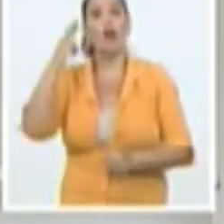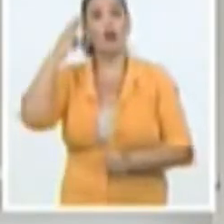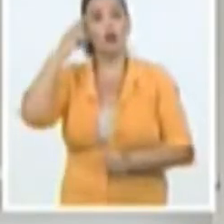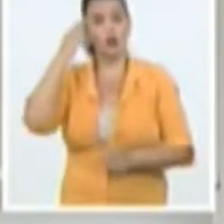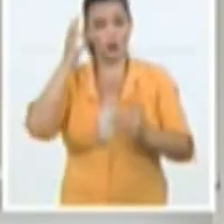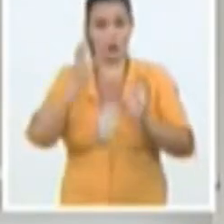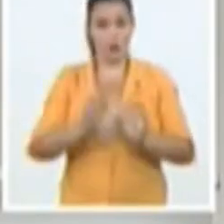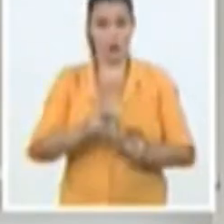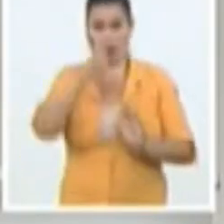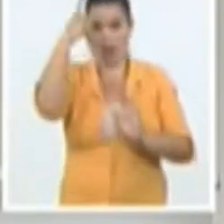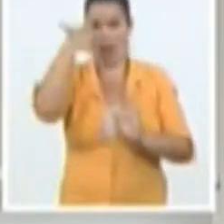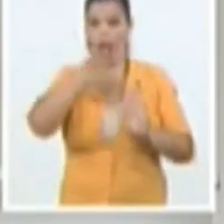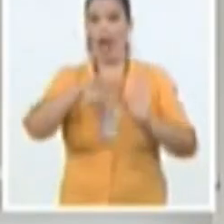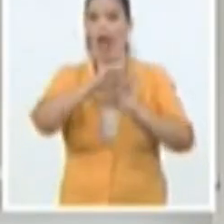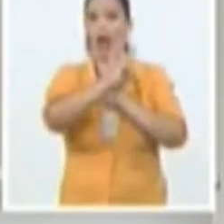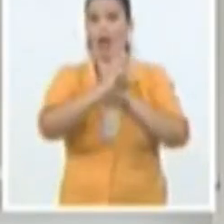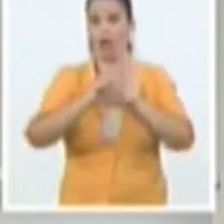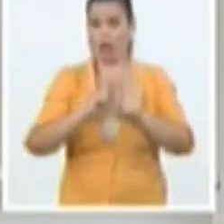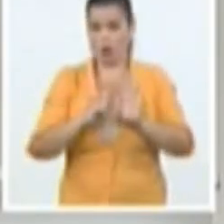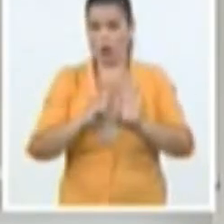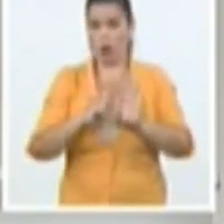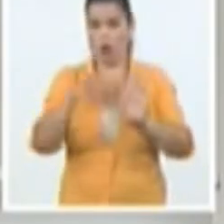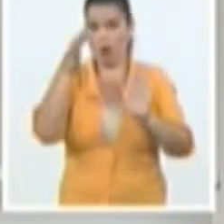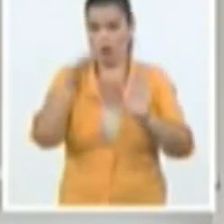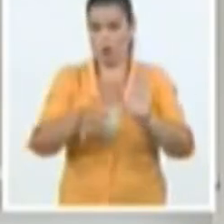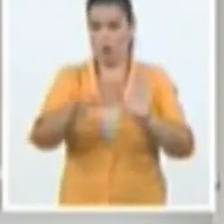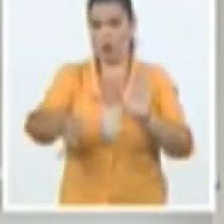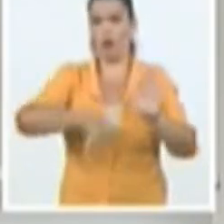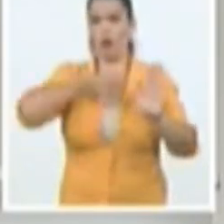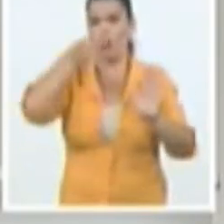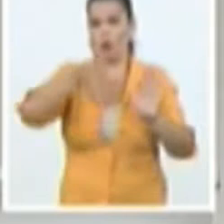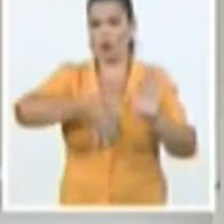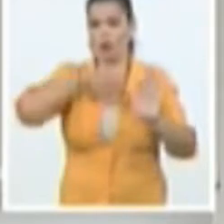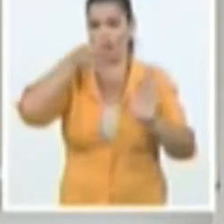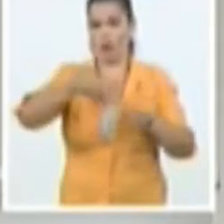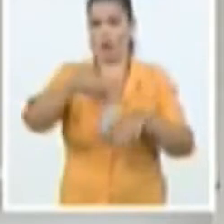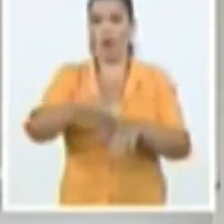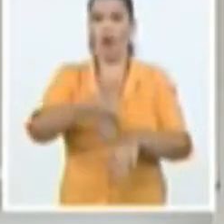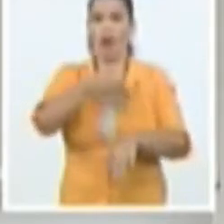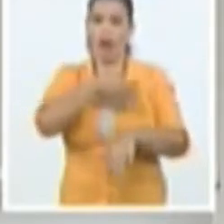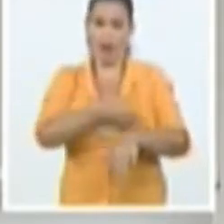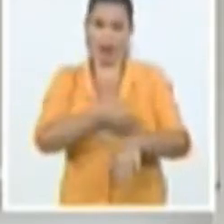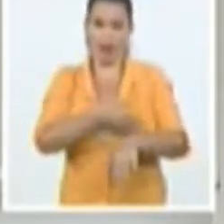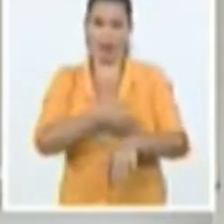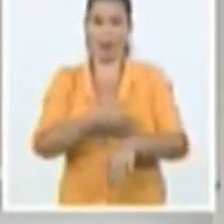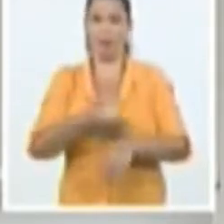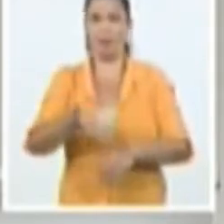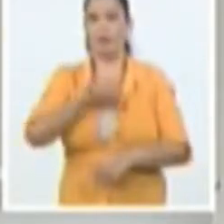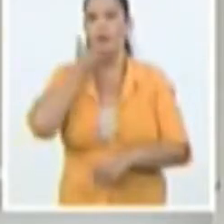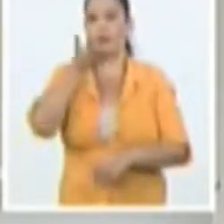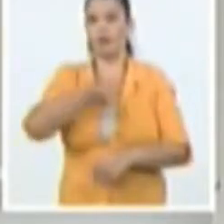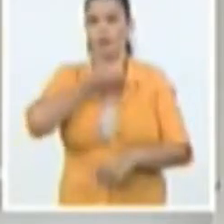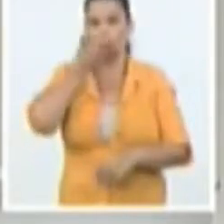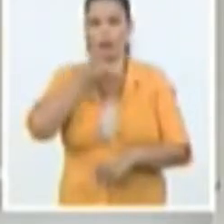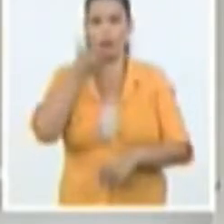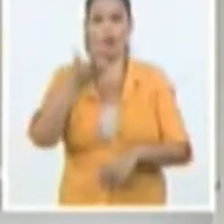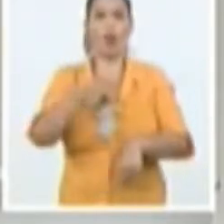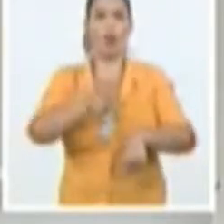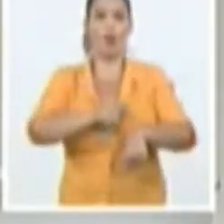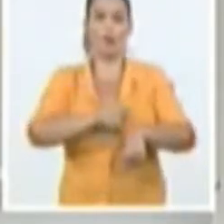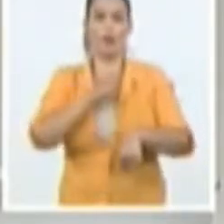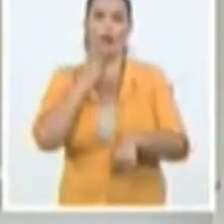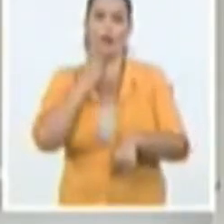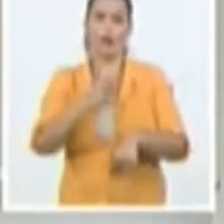que se refirieron en las sedes de nuestras fiscalías en el momento del apercibimiento. El